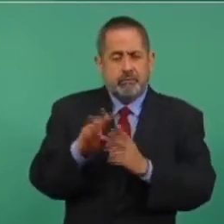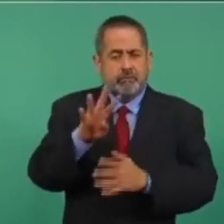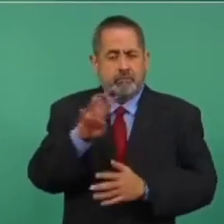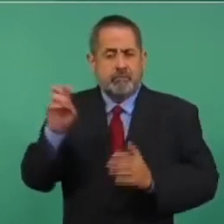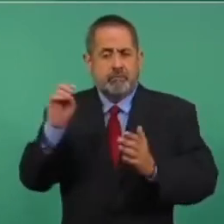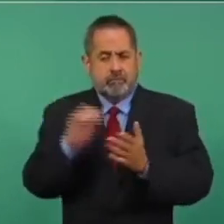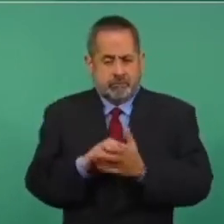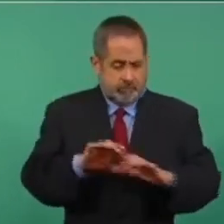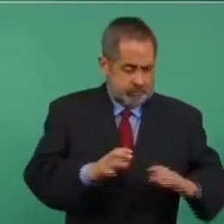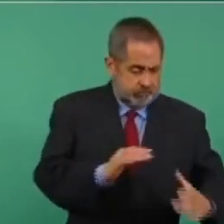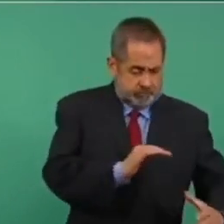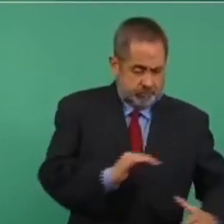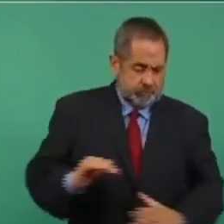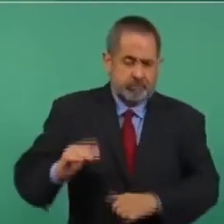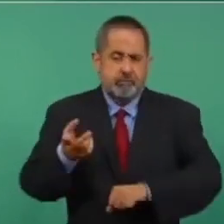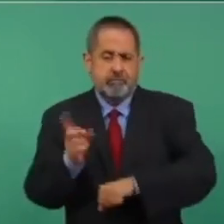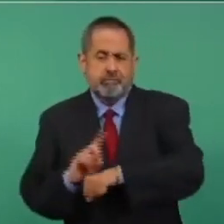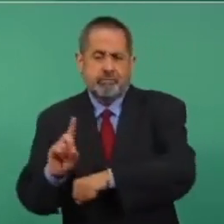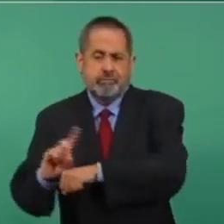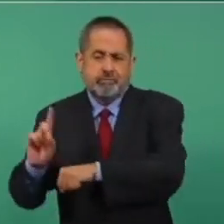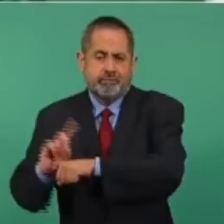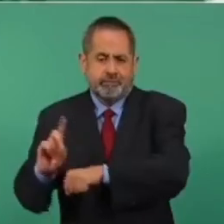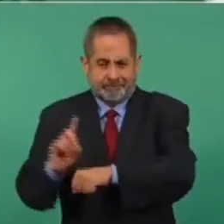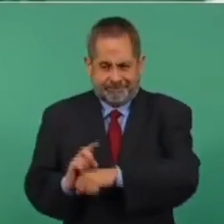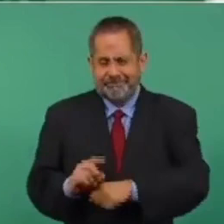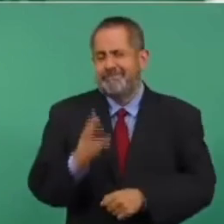3.400.000 barriles diarios.